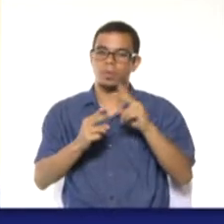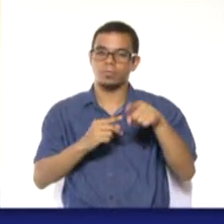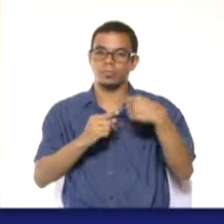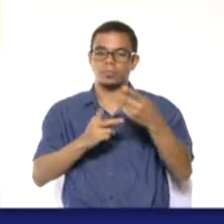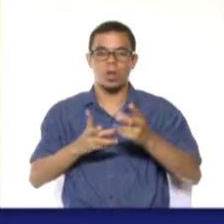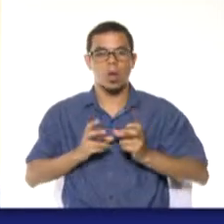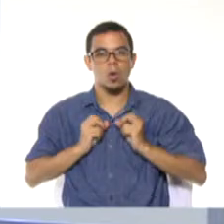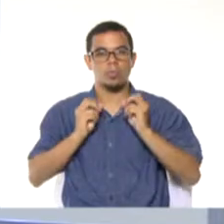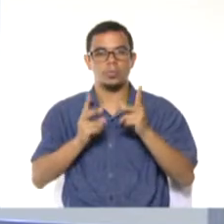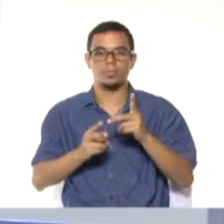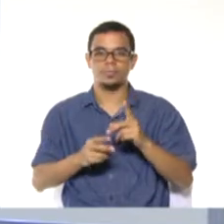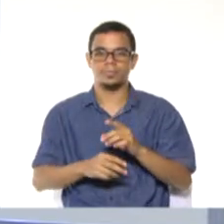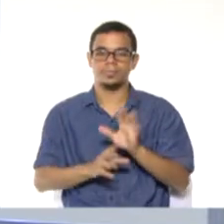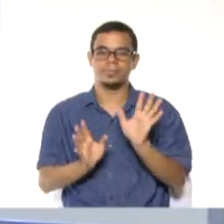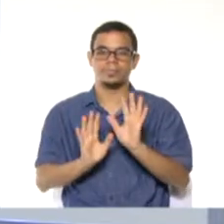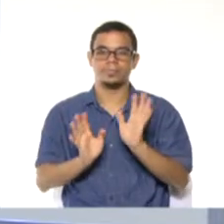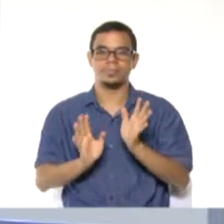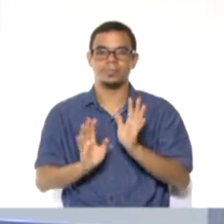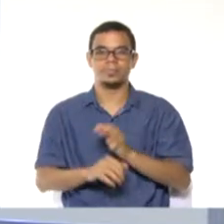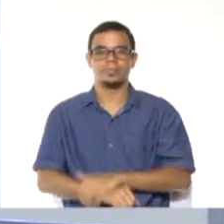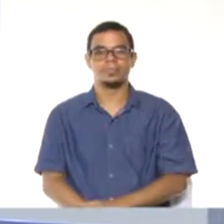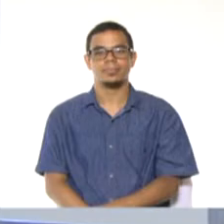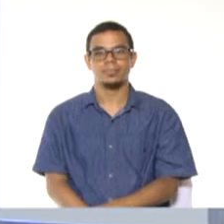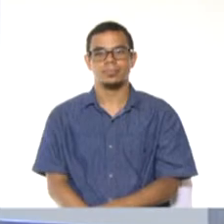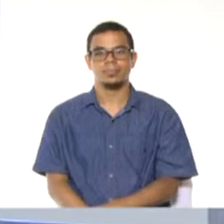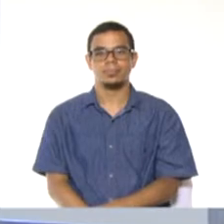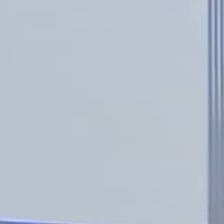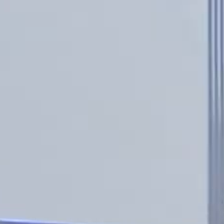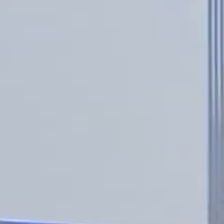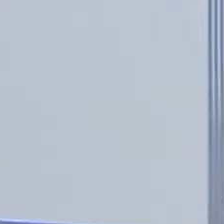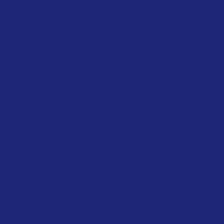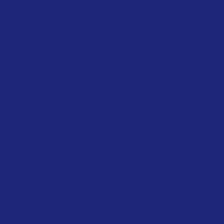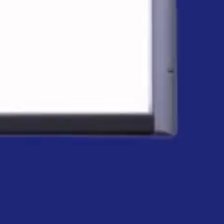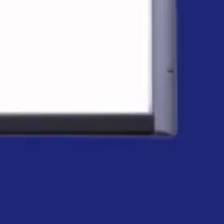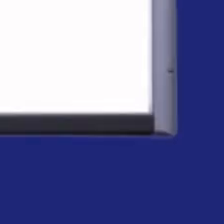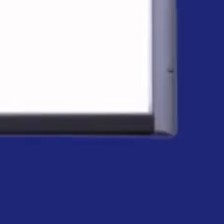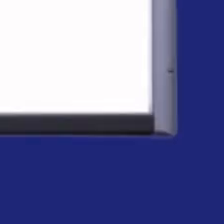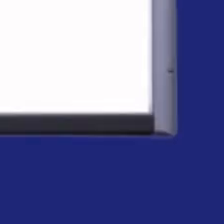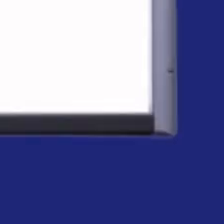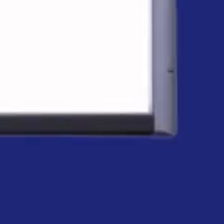una próxima oportunidad. Nos vemos la semana que viene. Chao, chao. Feliz tarde.